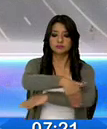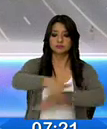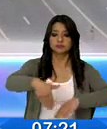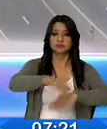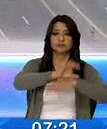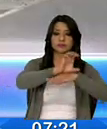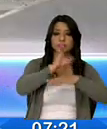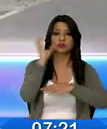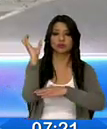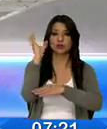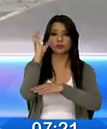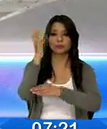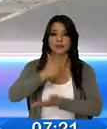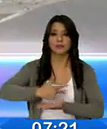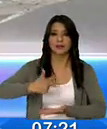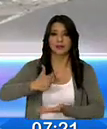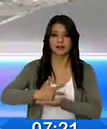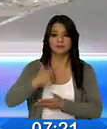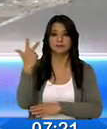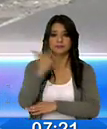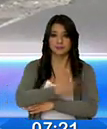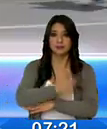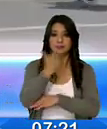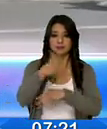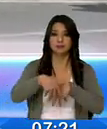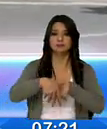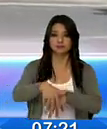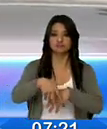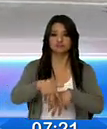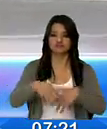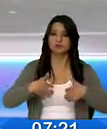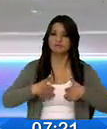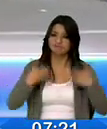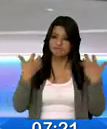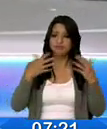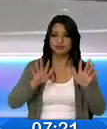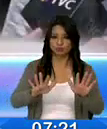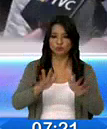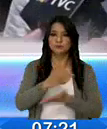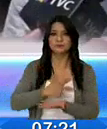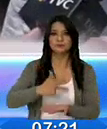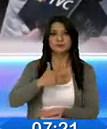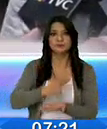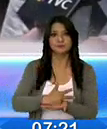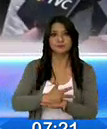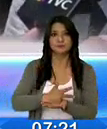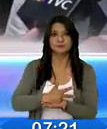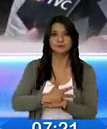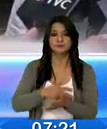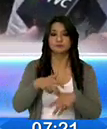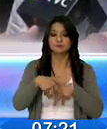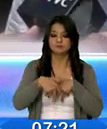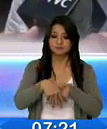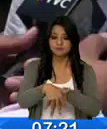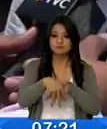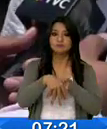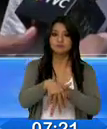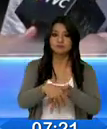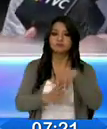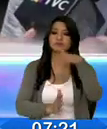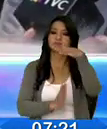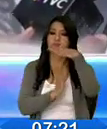Ecuador y Colombia en su tercer día de paralización y protesta en la provincia del Carchi. Nuestra medida de movilización